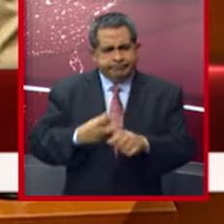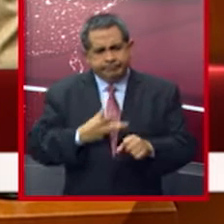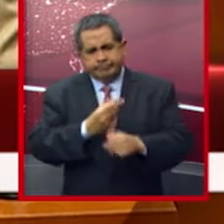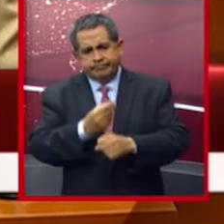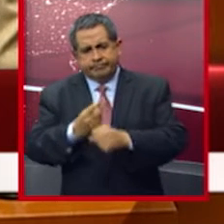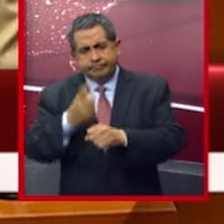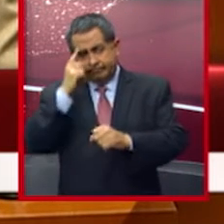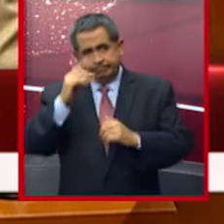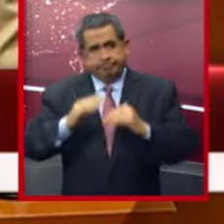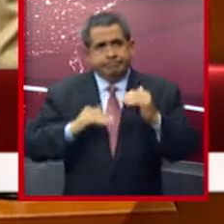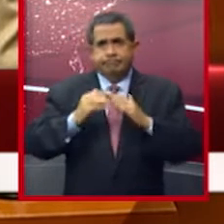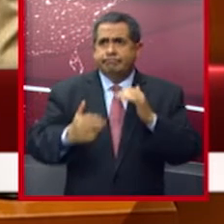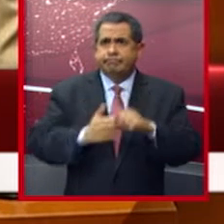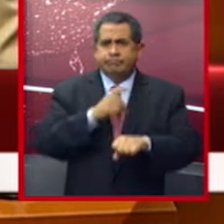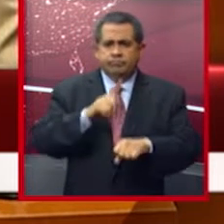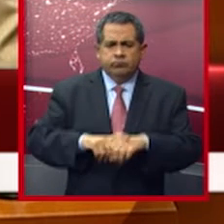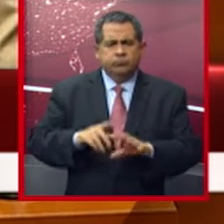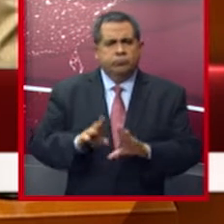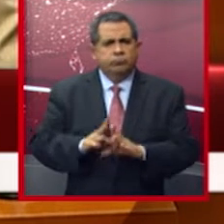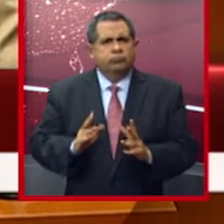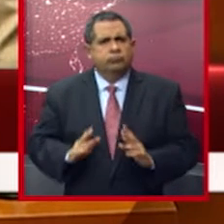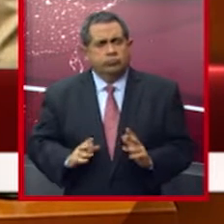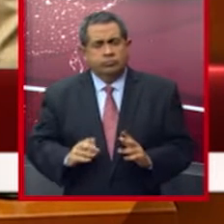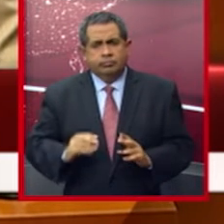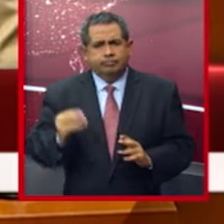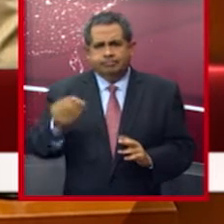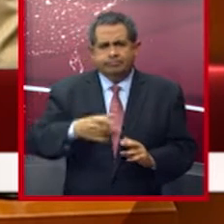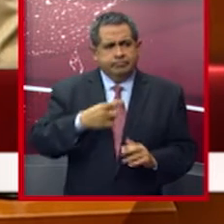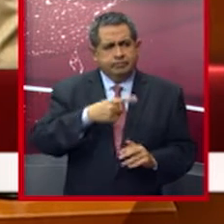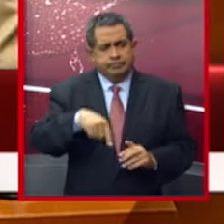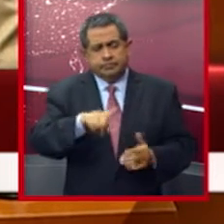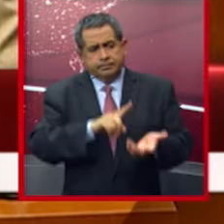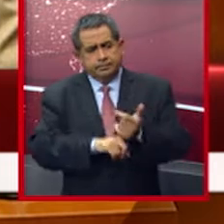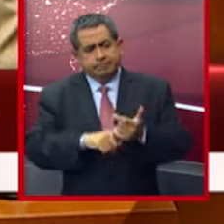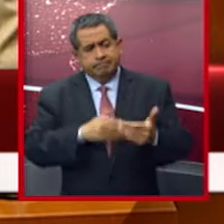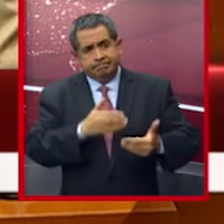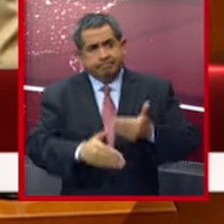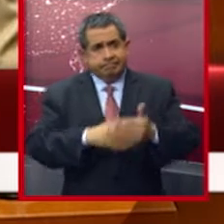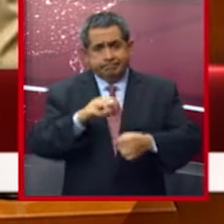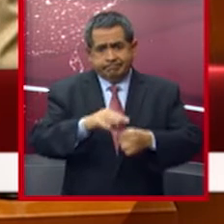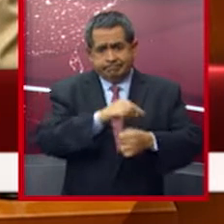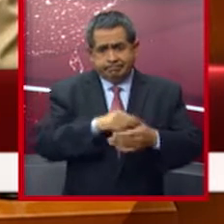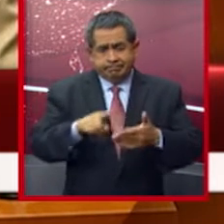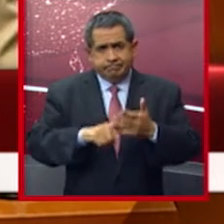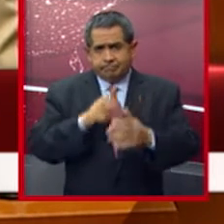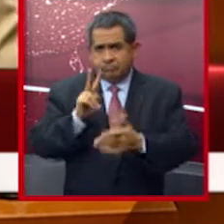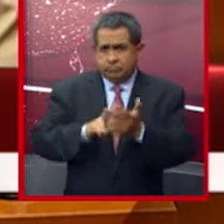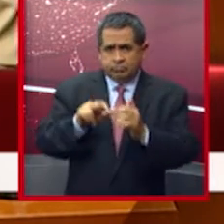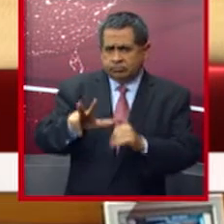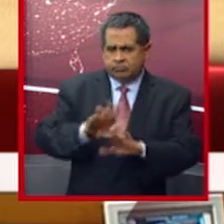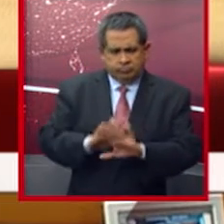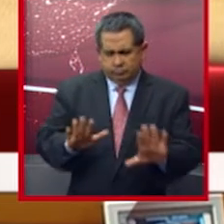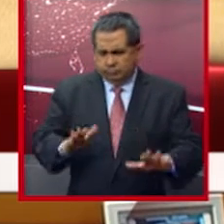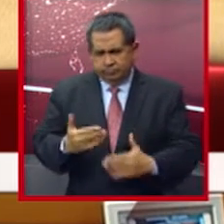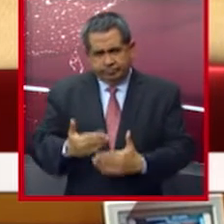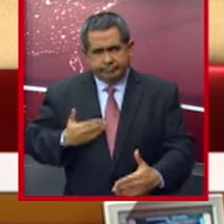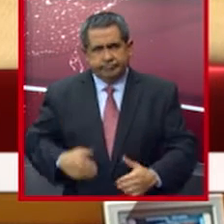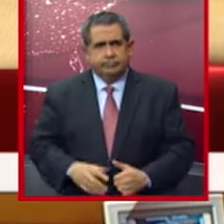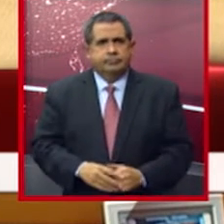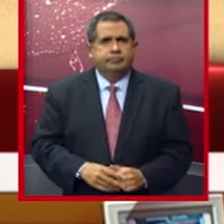tareas de reconstrucción nacional, aun cuando ha comenzado ya el proceso electoral del 2018.